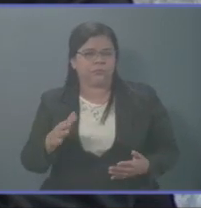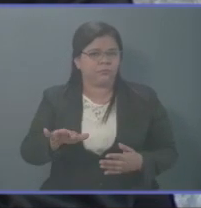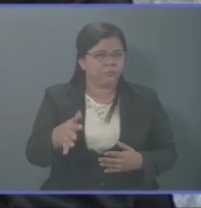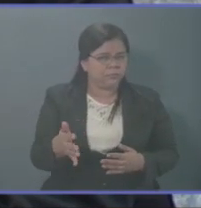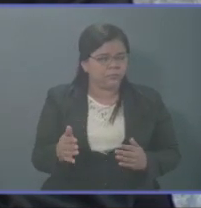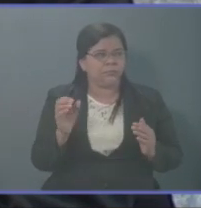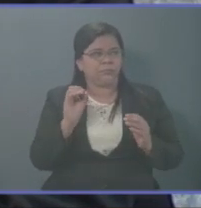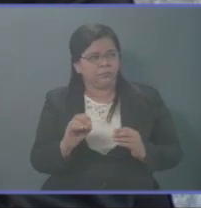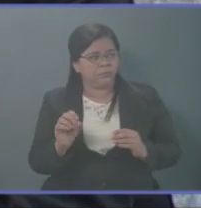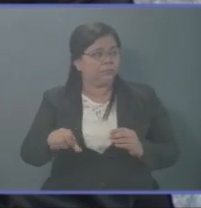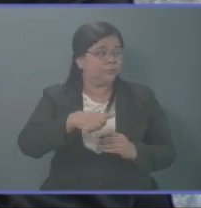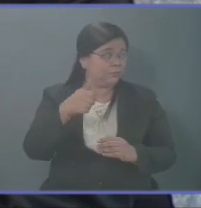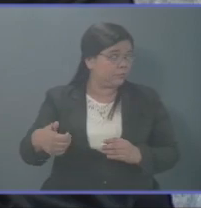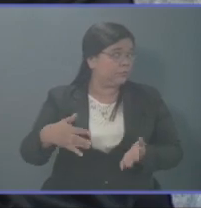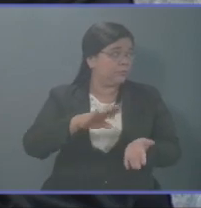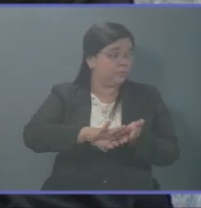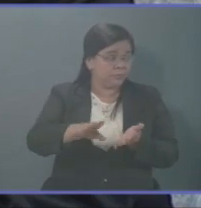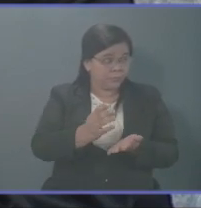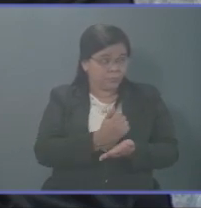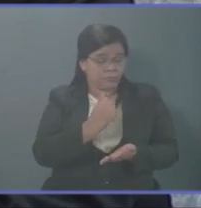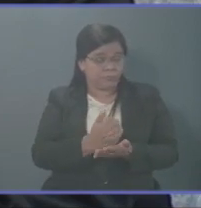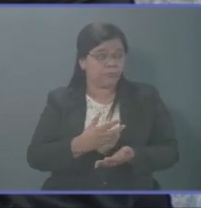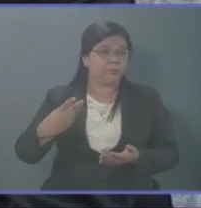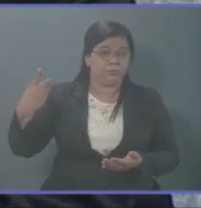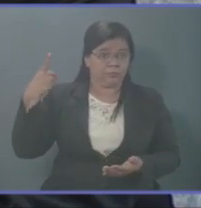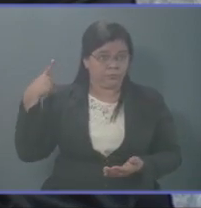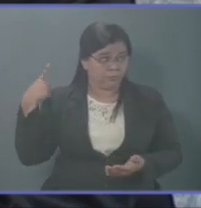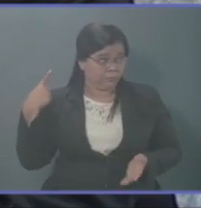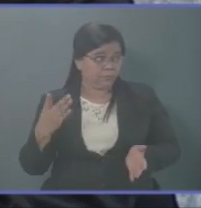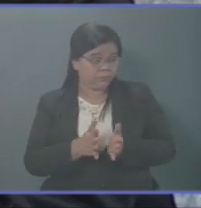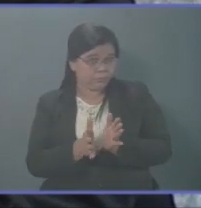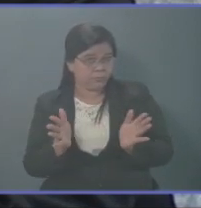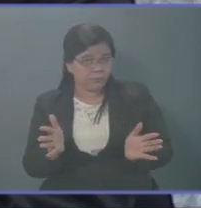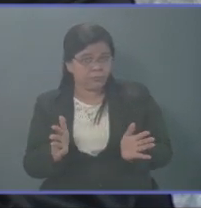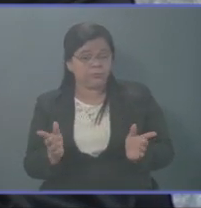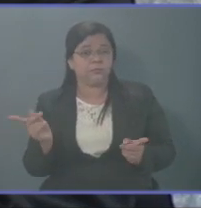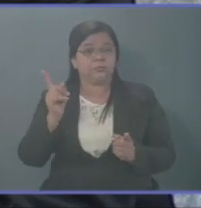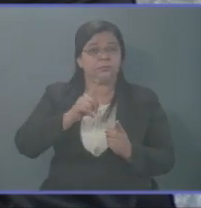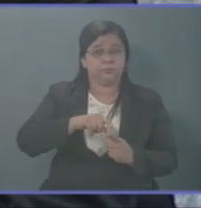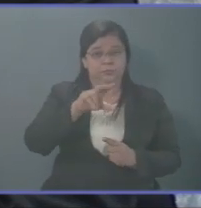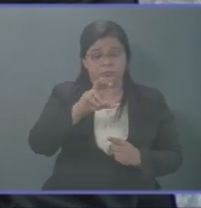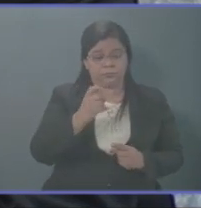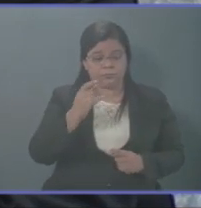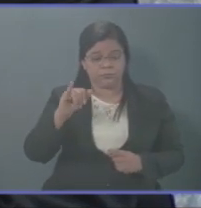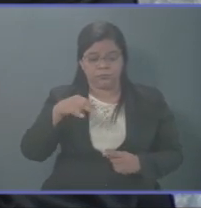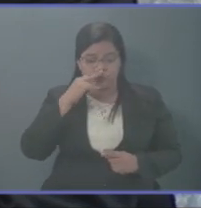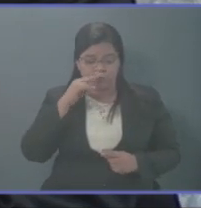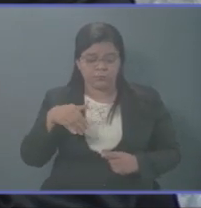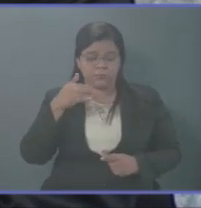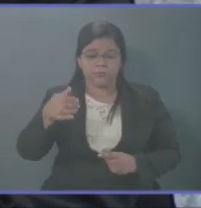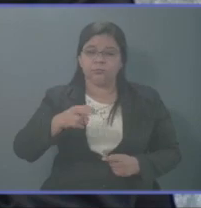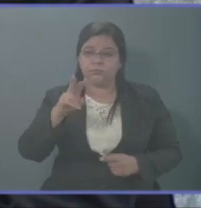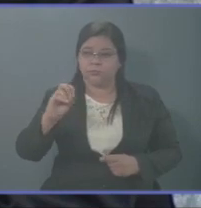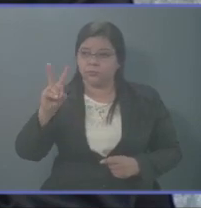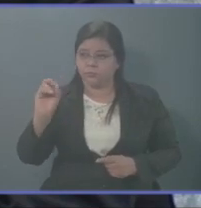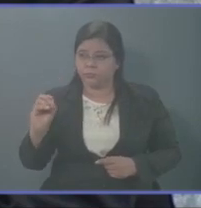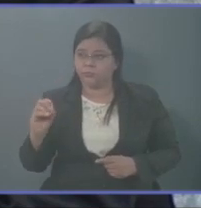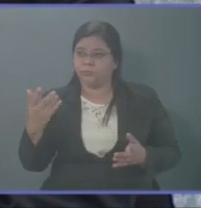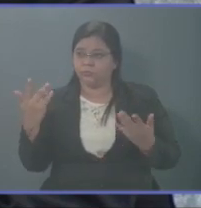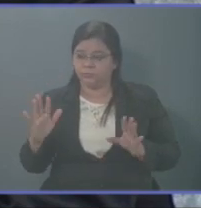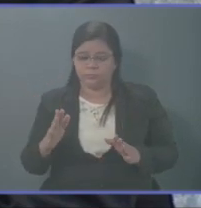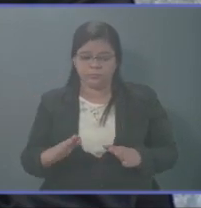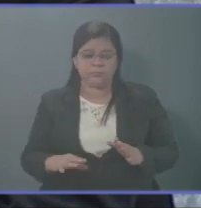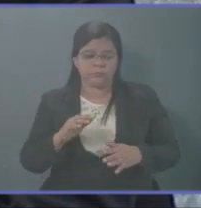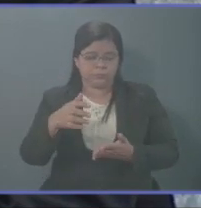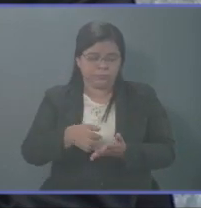o como otros contribuyentes por parte de la Dirección General de Impuestos Internos hasta el día 30 de junio de 2020, la cual no causará